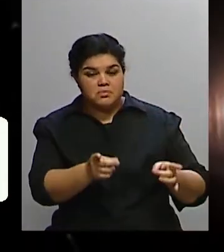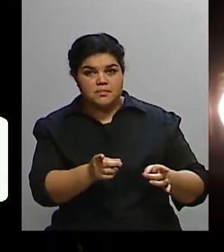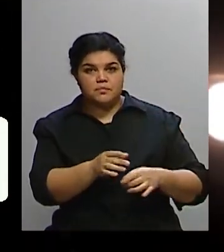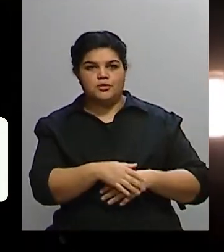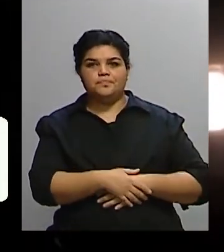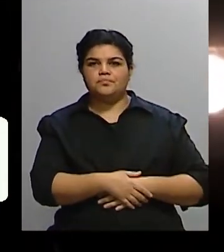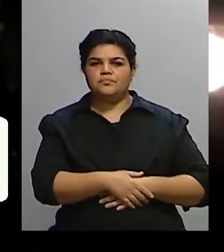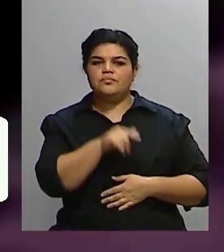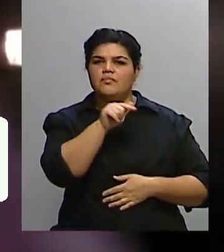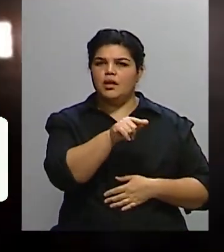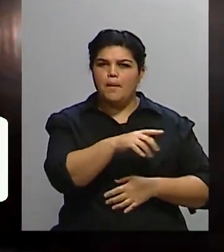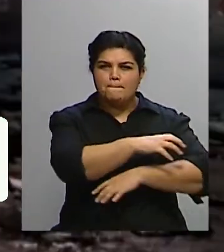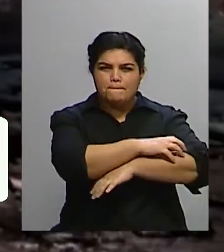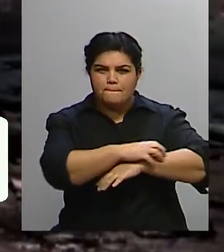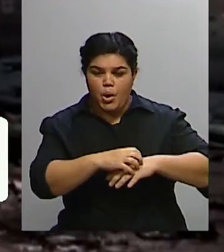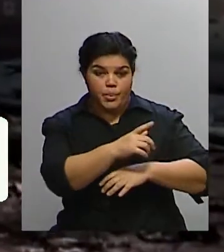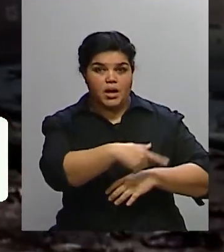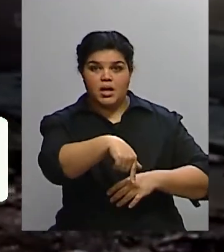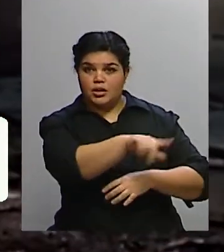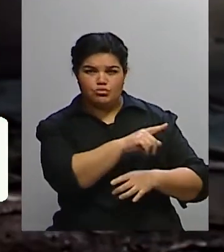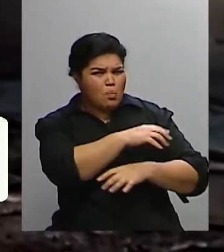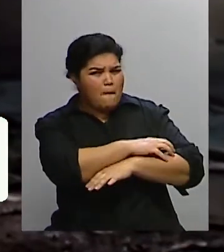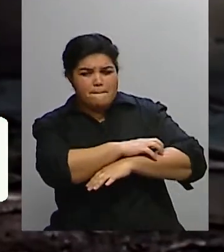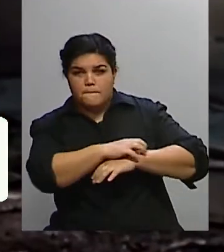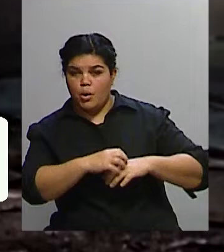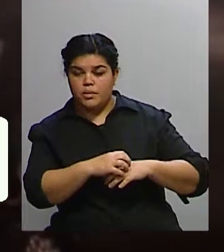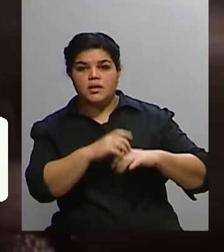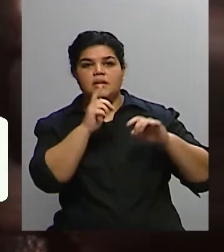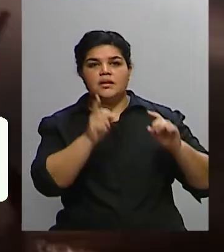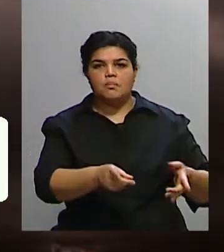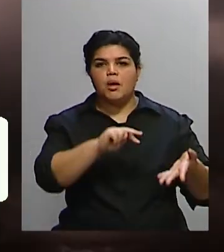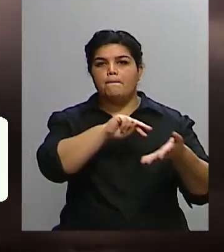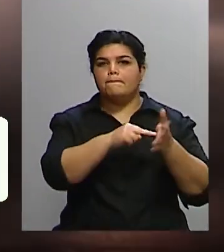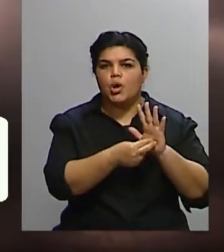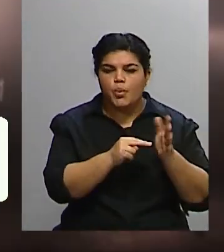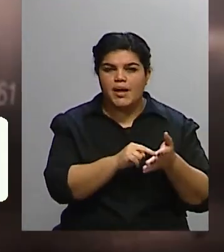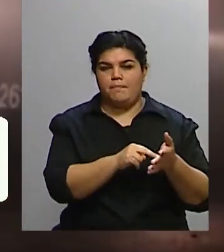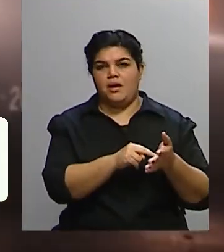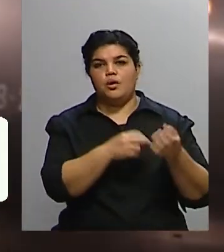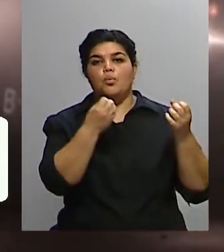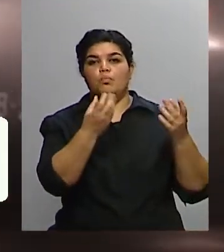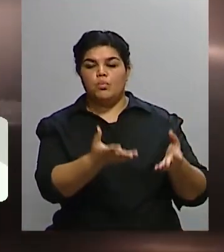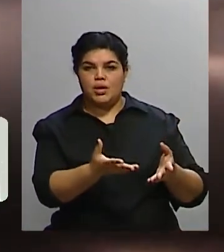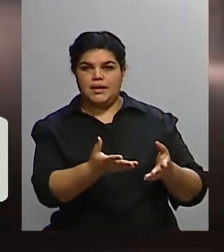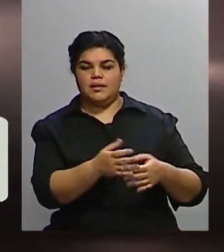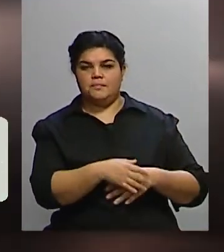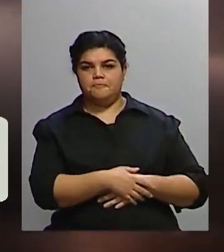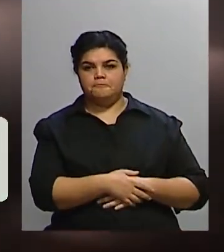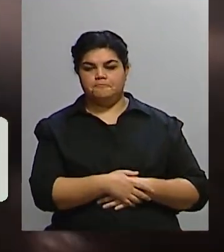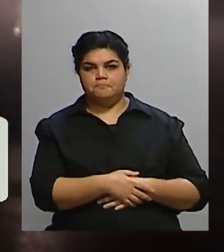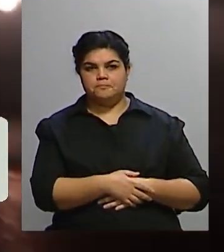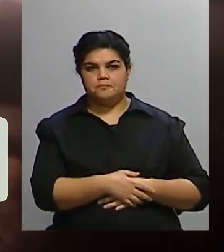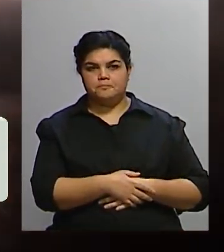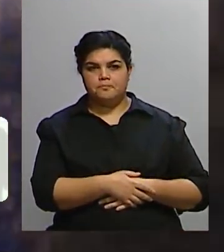de pobreza, un deterioro de las condiciones ecológicas, producto del tipo de actividades extractivas que se realizan. Las